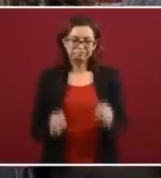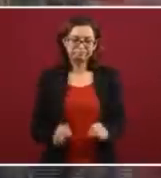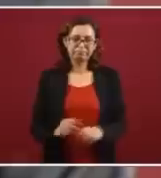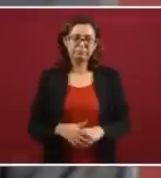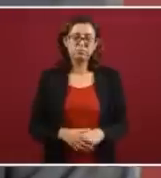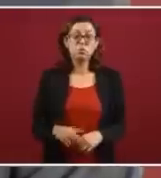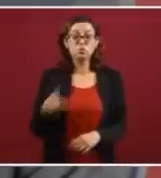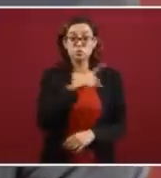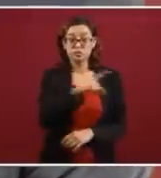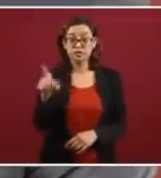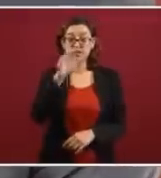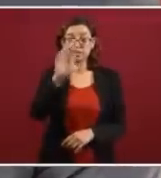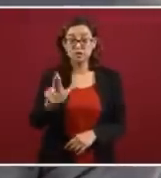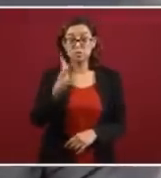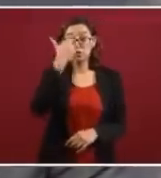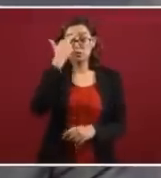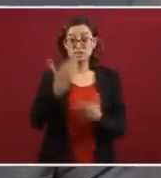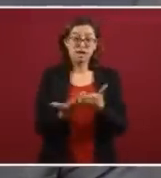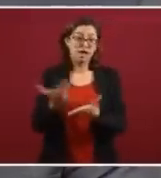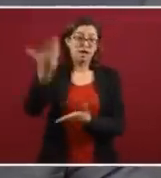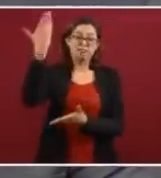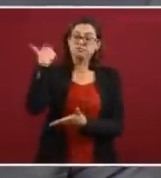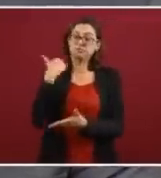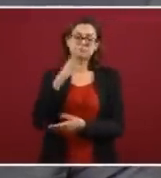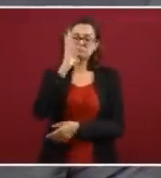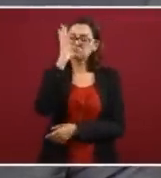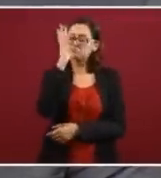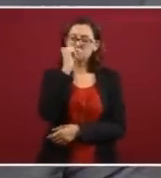recuerdan, no se podía,